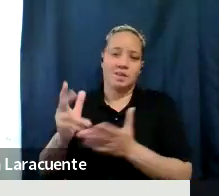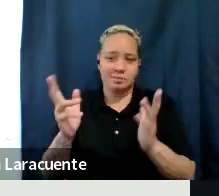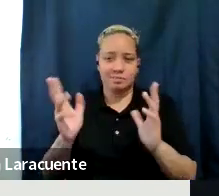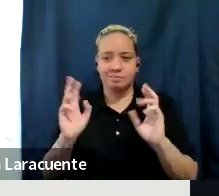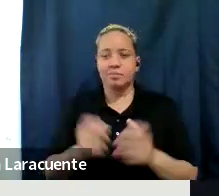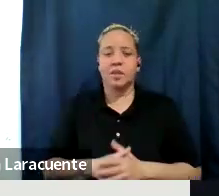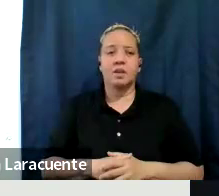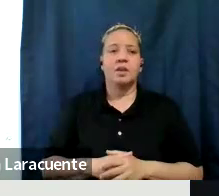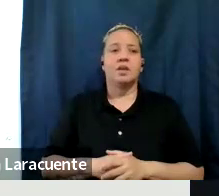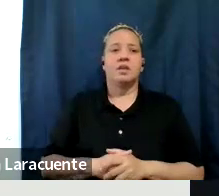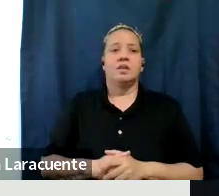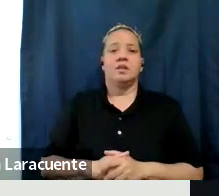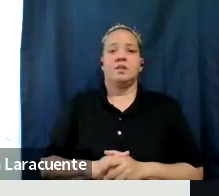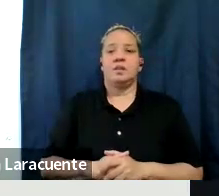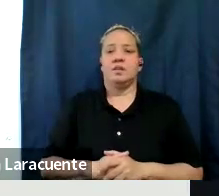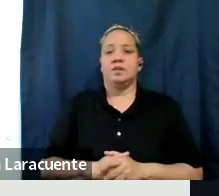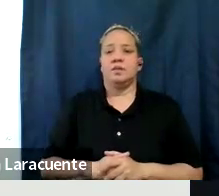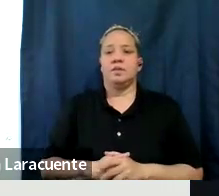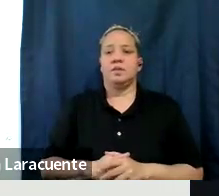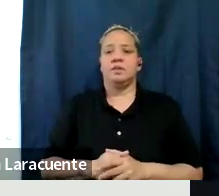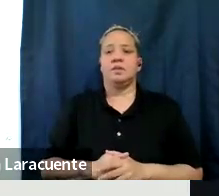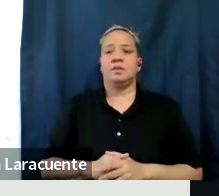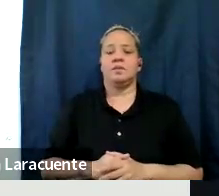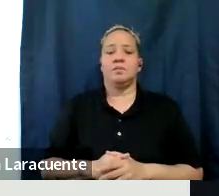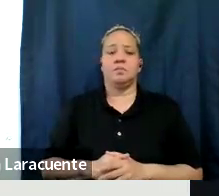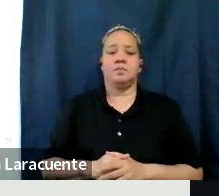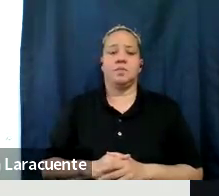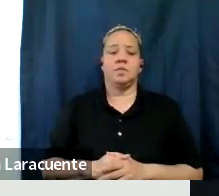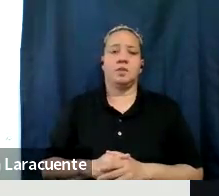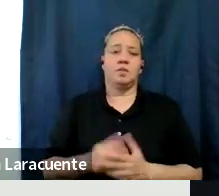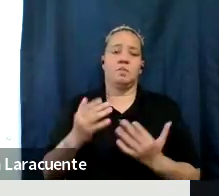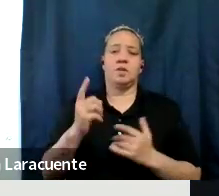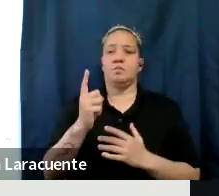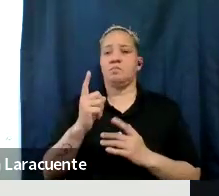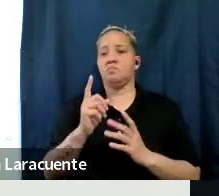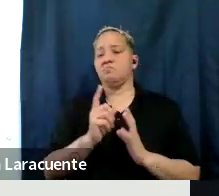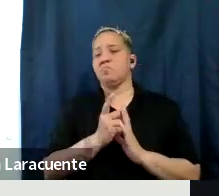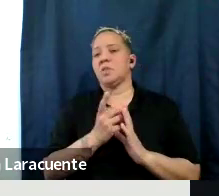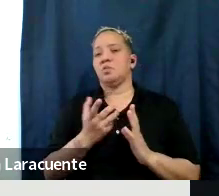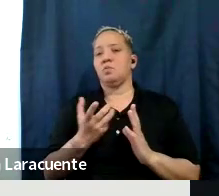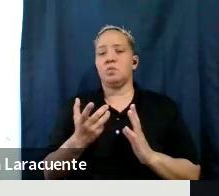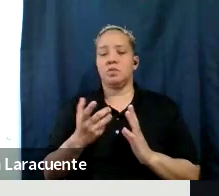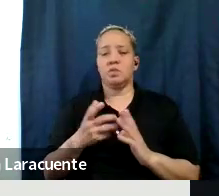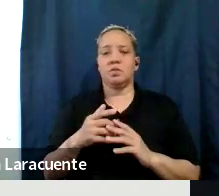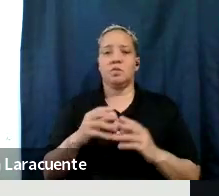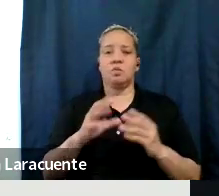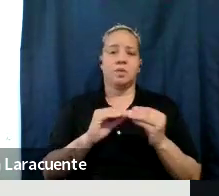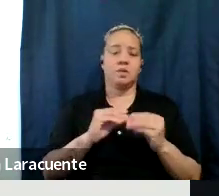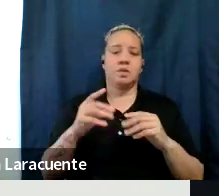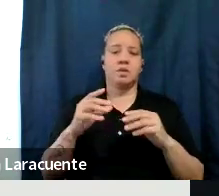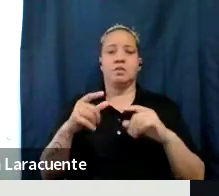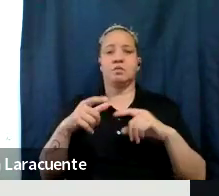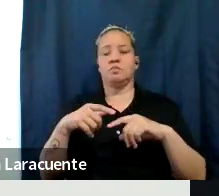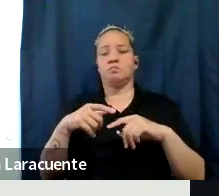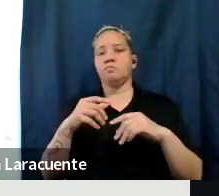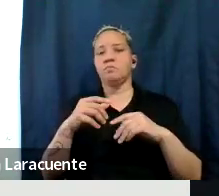Muy bien. Damos un minutito por si tenemos alguna otra pregunta o comentario. De todas maneras, muchísimas gracias, doctor Salazar,